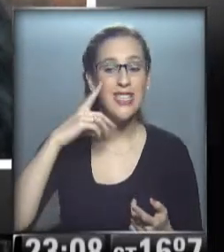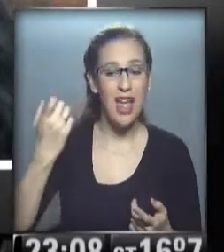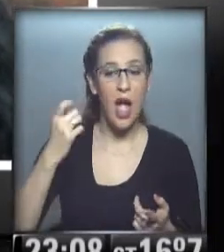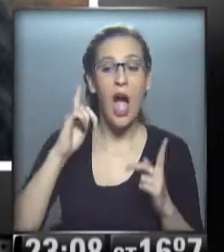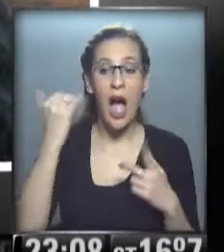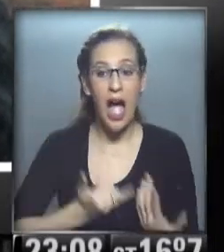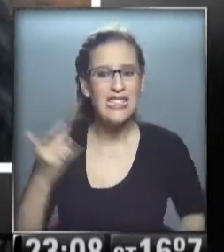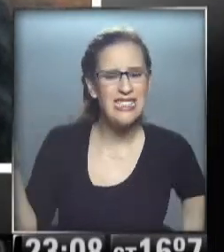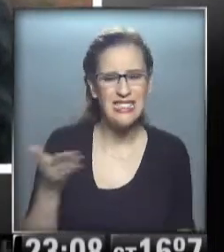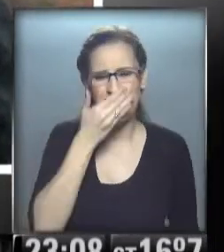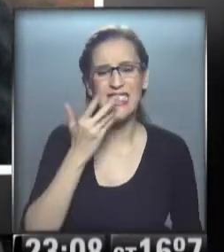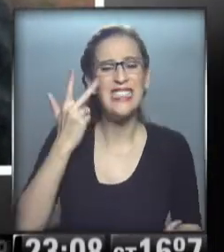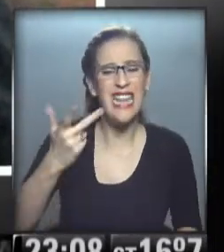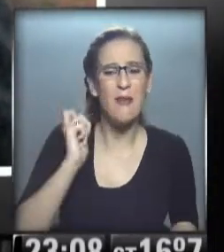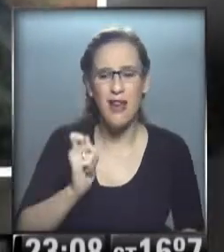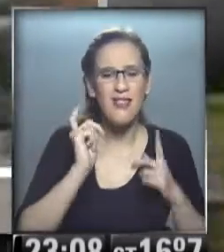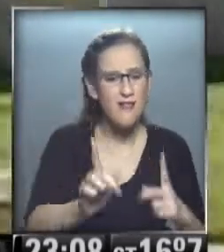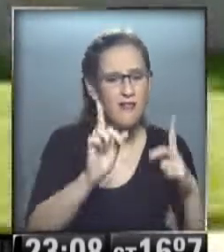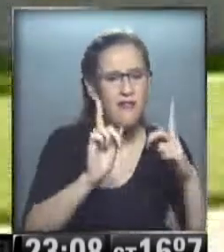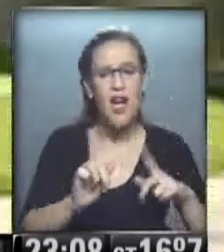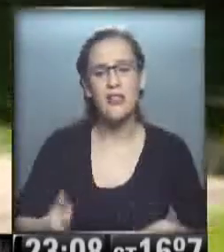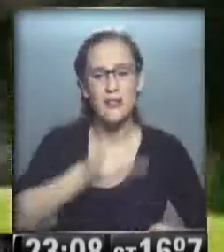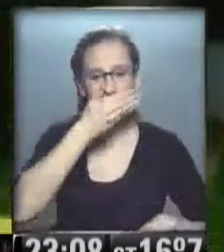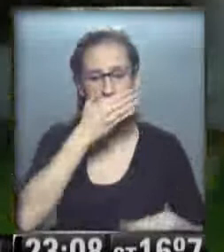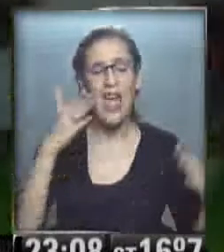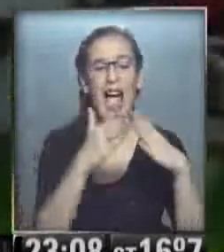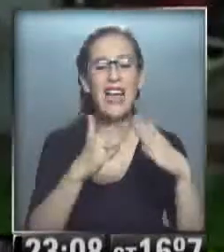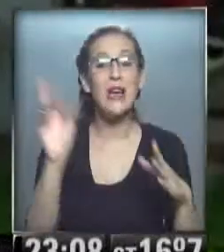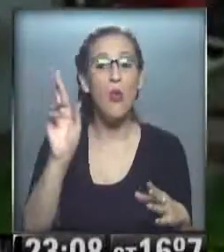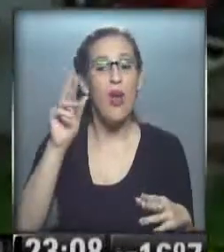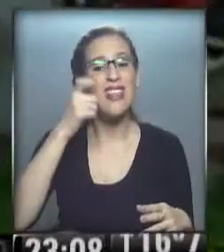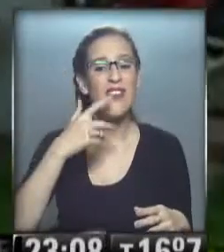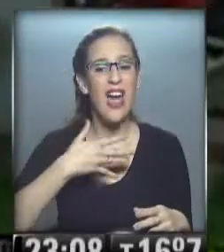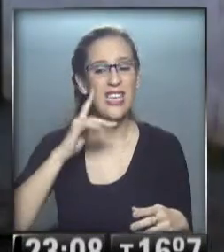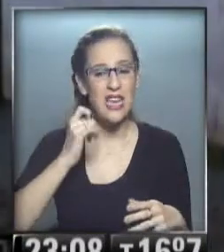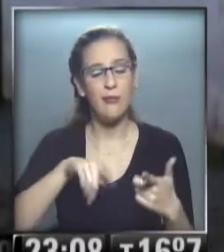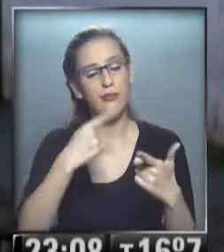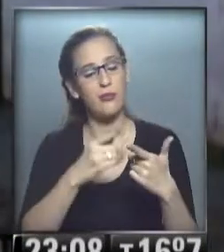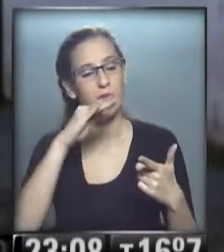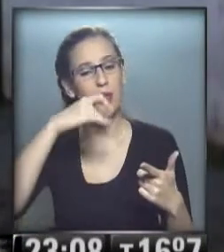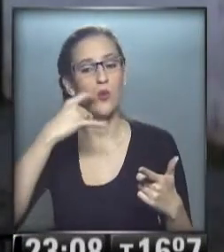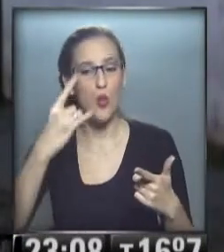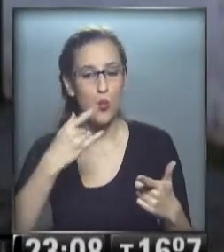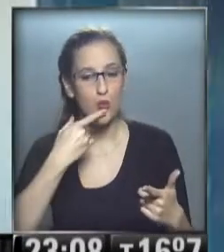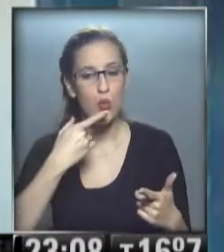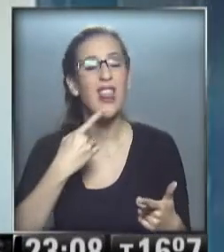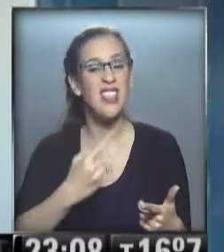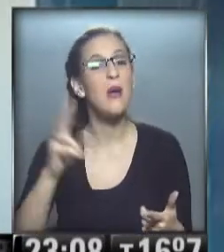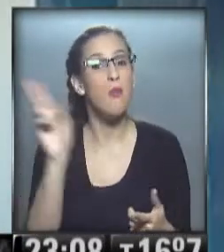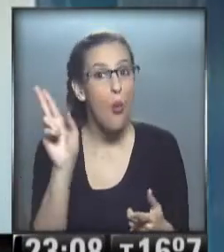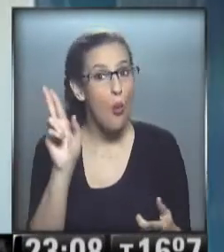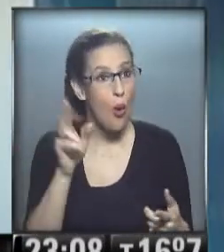estado secuestrada 3 meses en la casa de Estefanía Haidt y Jesús Olivera. Molina aseguró que fue abusada en